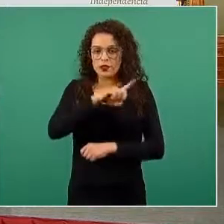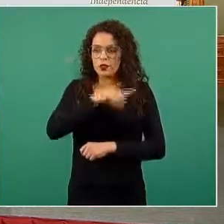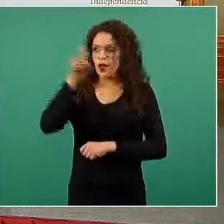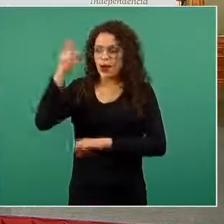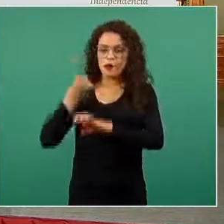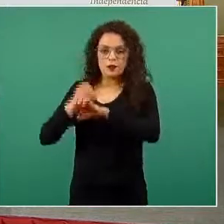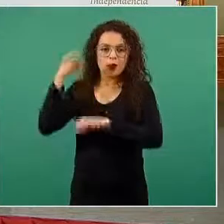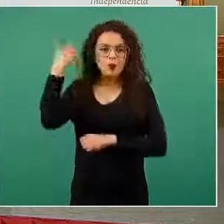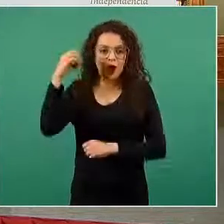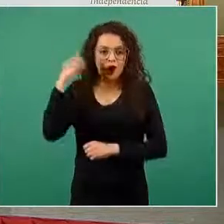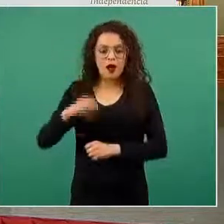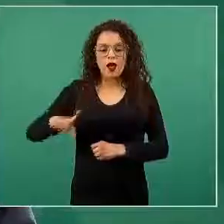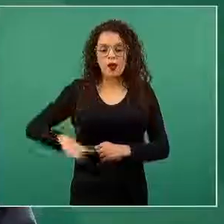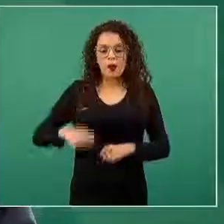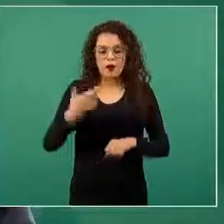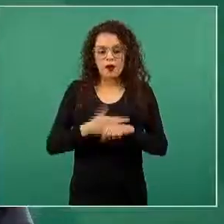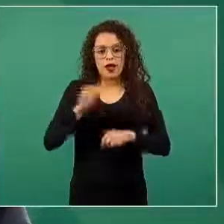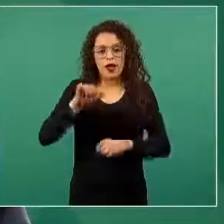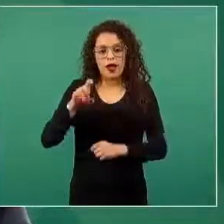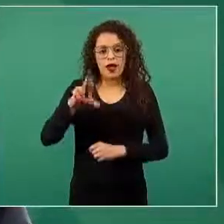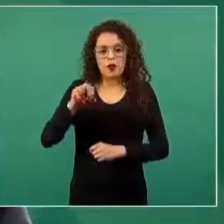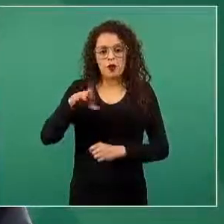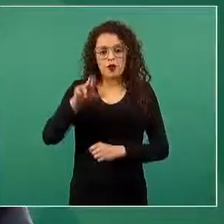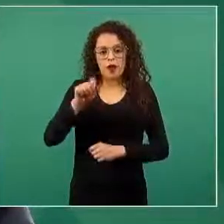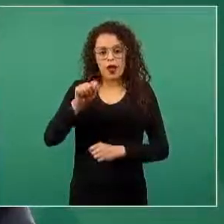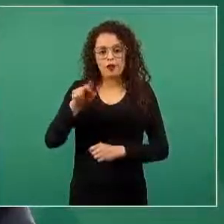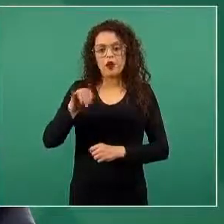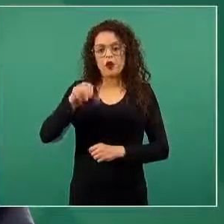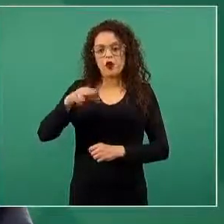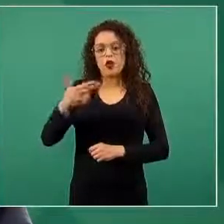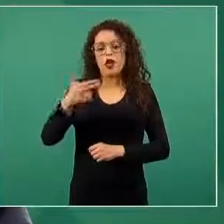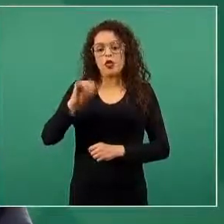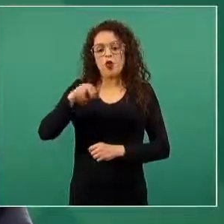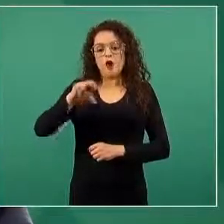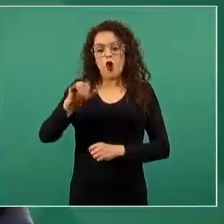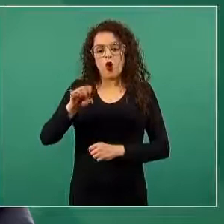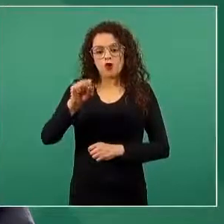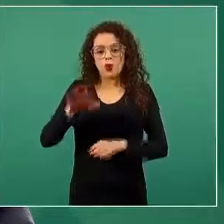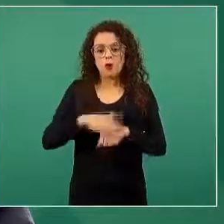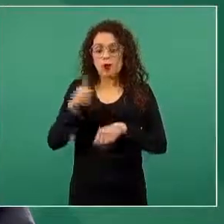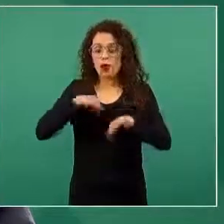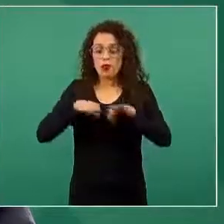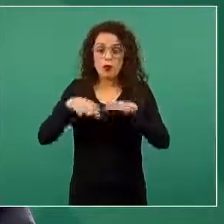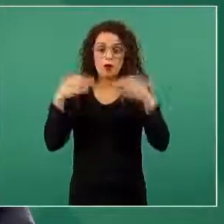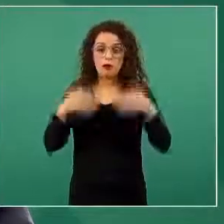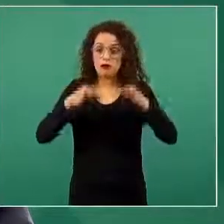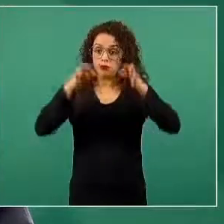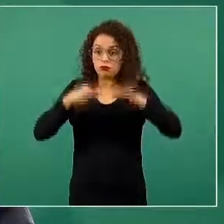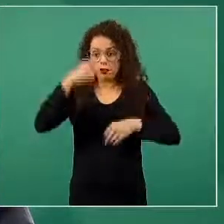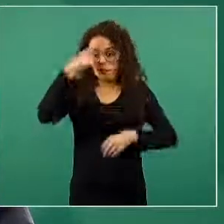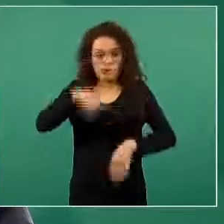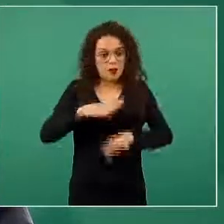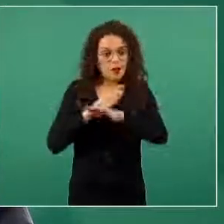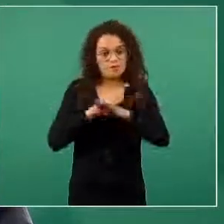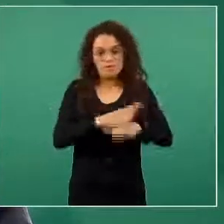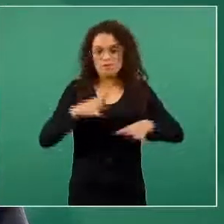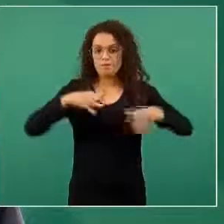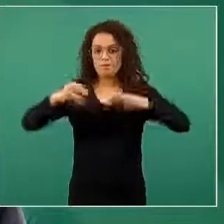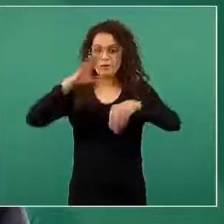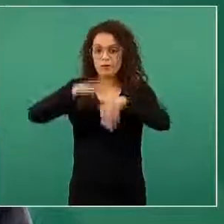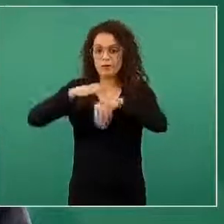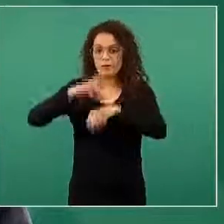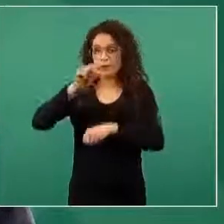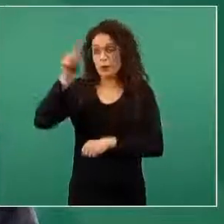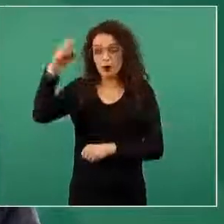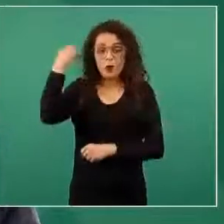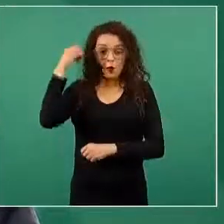Oaxaca, al gobernador Alejandro Murat Hinojosa también por el trabajo que han hecho por detener la epidemia en el Estado de Oaxaca, por la